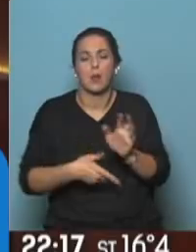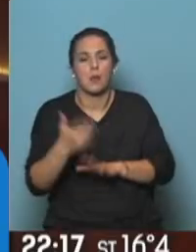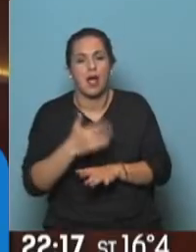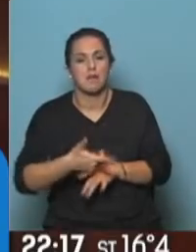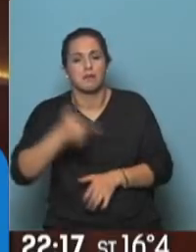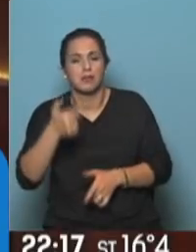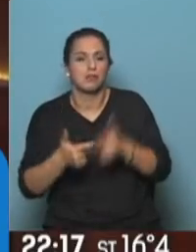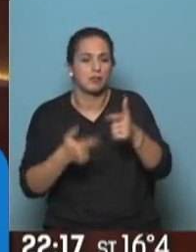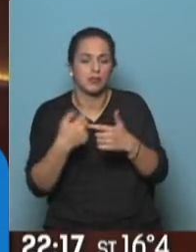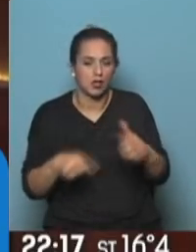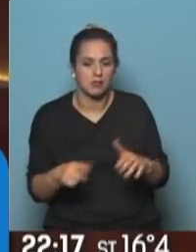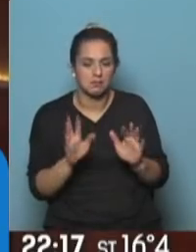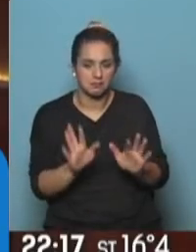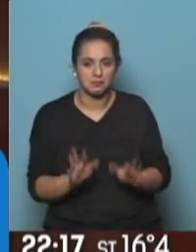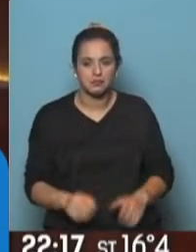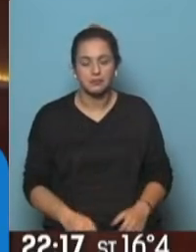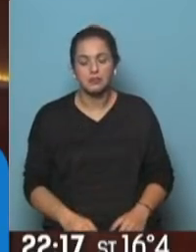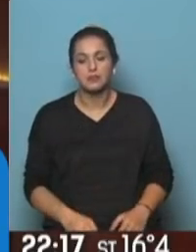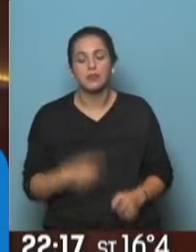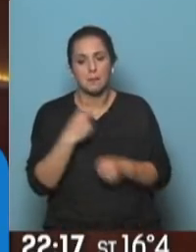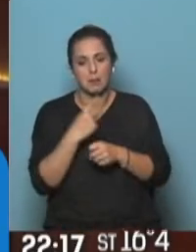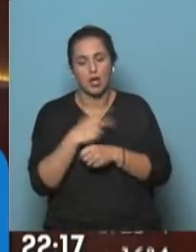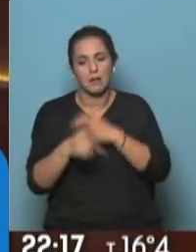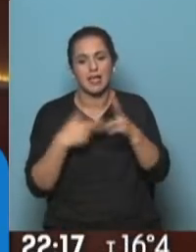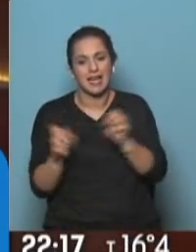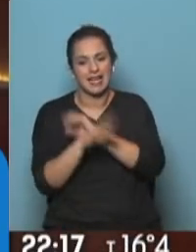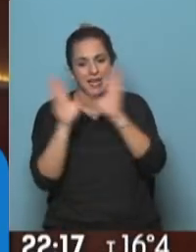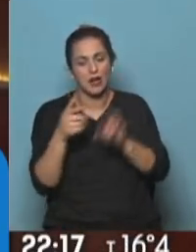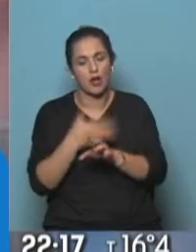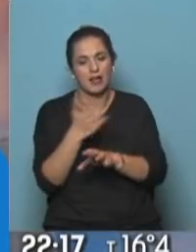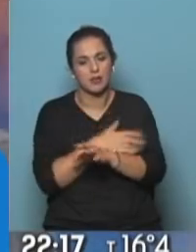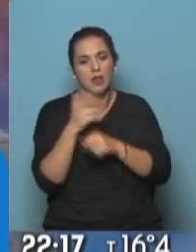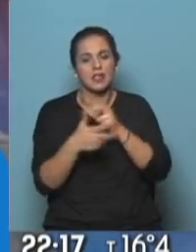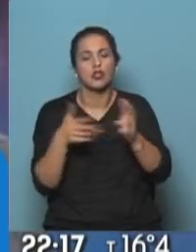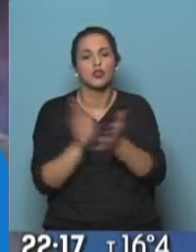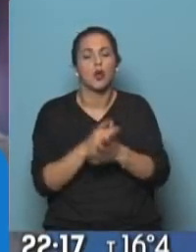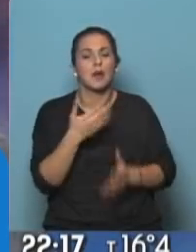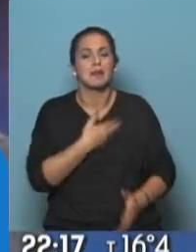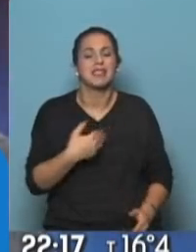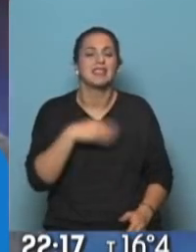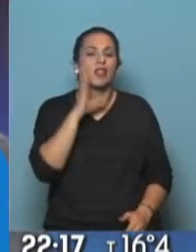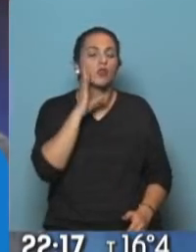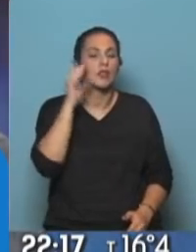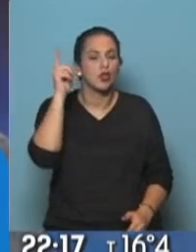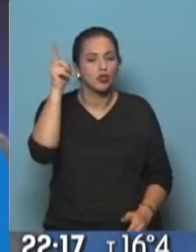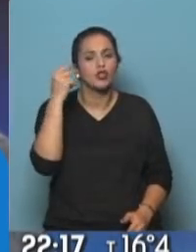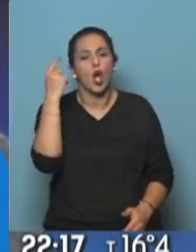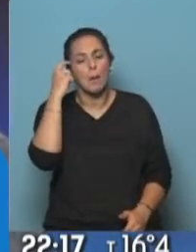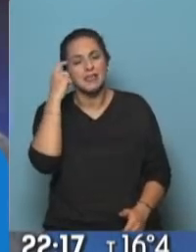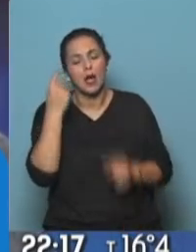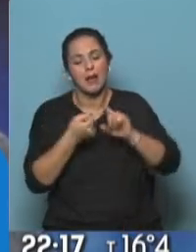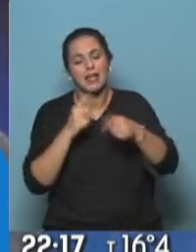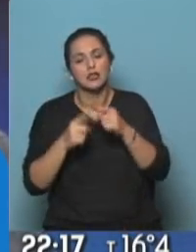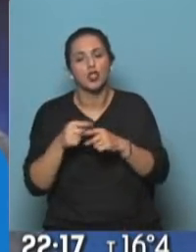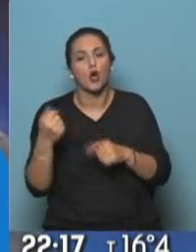matar, etc. Bueno. Primero te quiero aclarar que cuando te mencionaba lo de Trump, básicamente lo pensaba en relación a